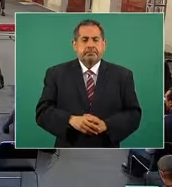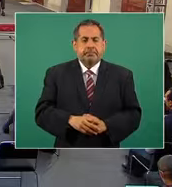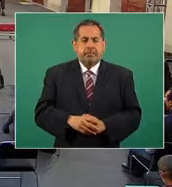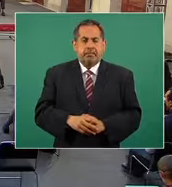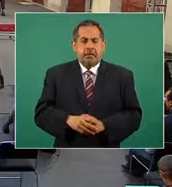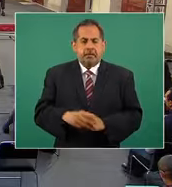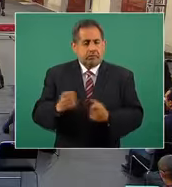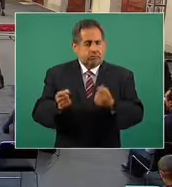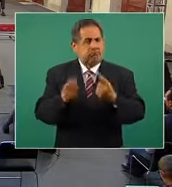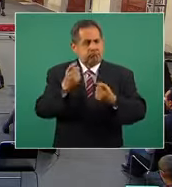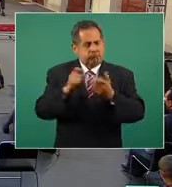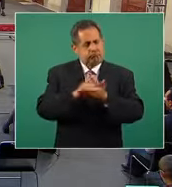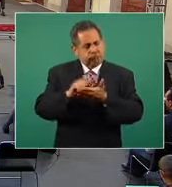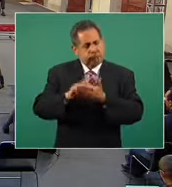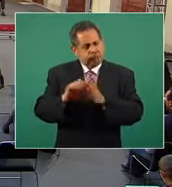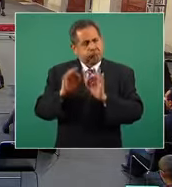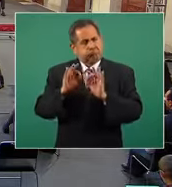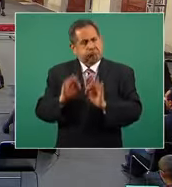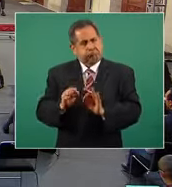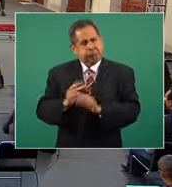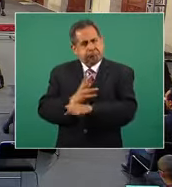Hay algunos que sí,